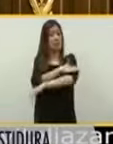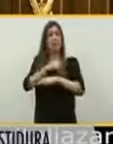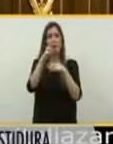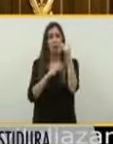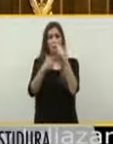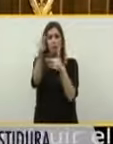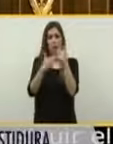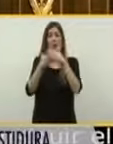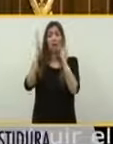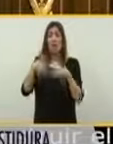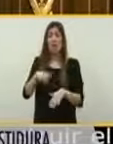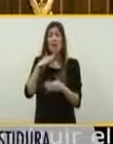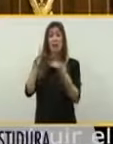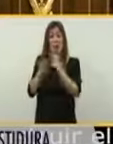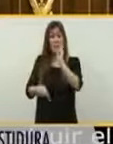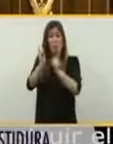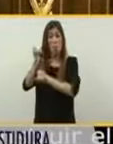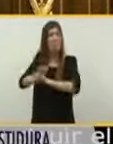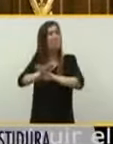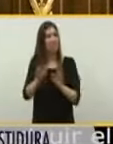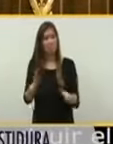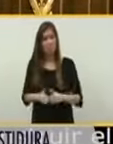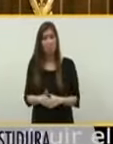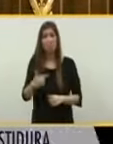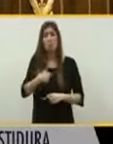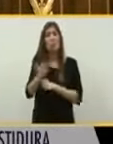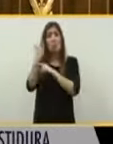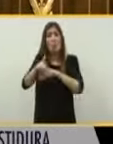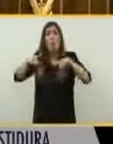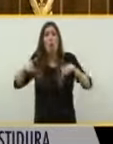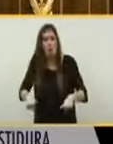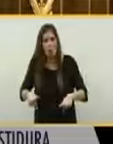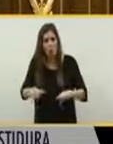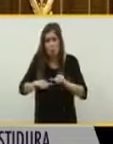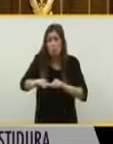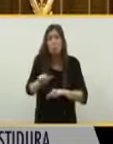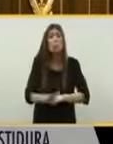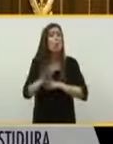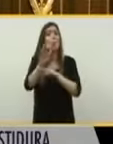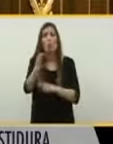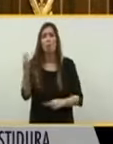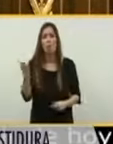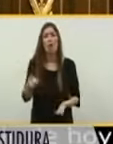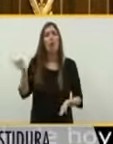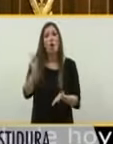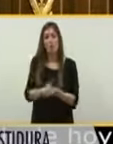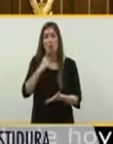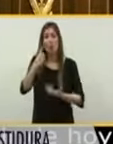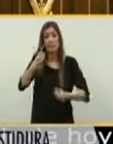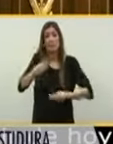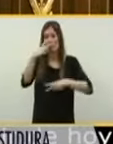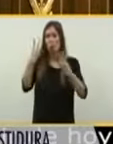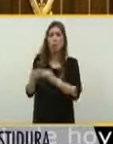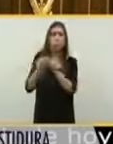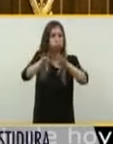a los desahucios. Proponemos, señorías, hoy, a partir de hoy, recuperar la universalidad de la sanidad pública, retirar